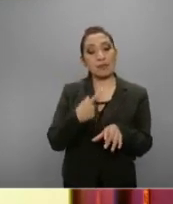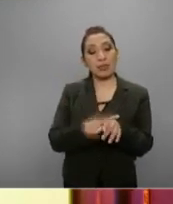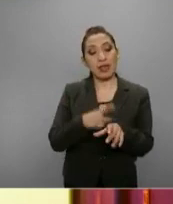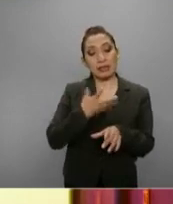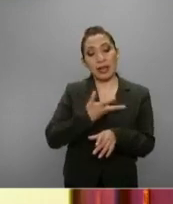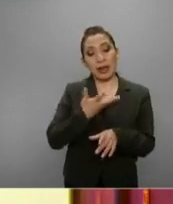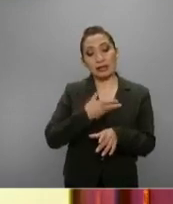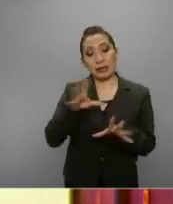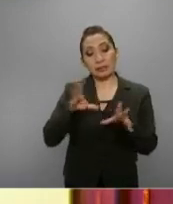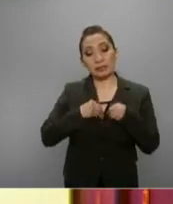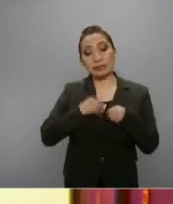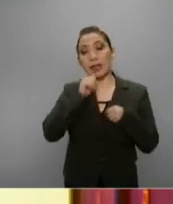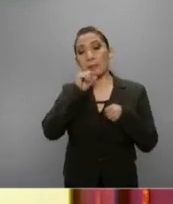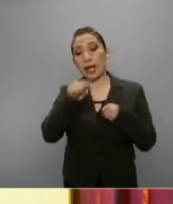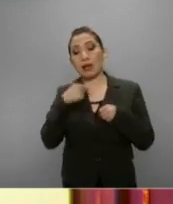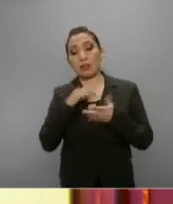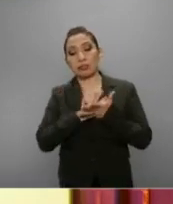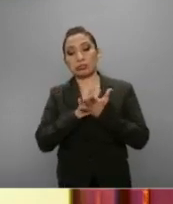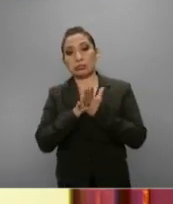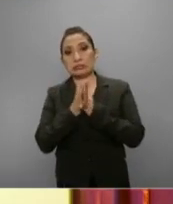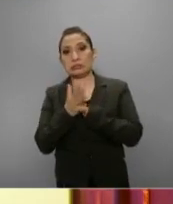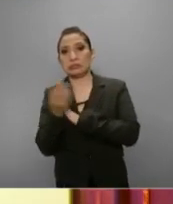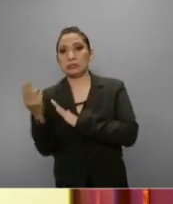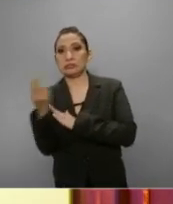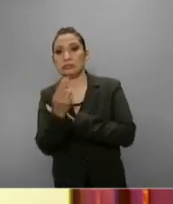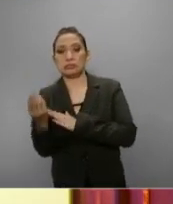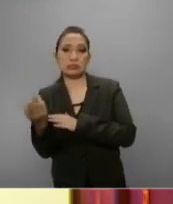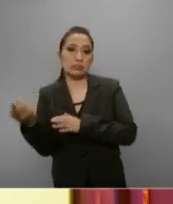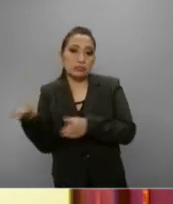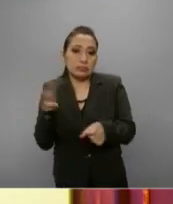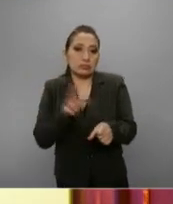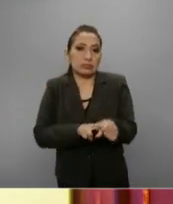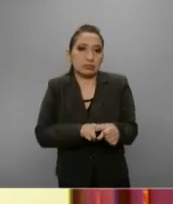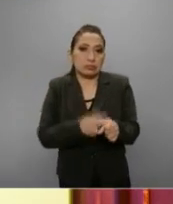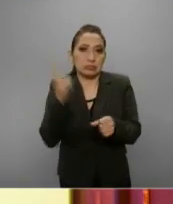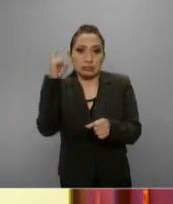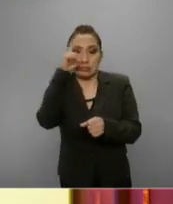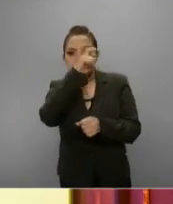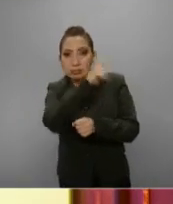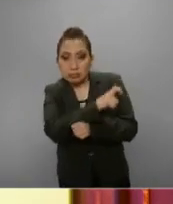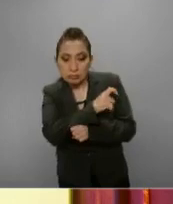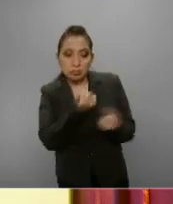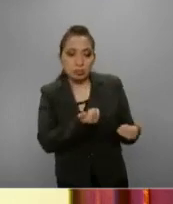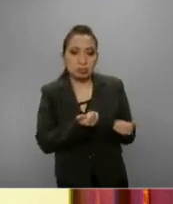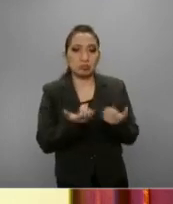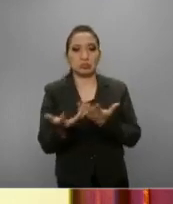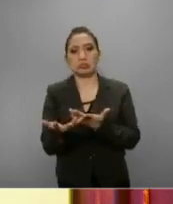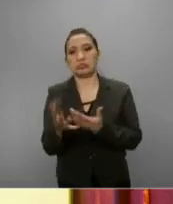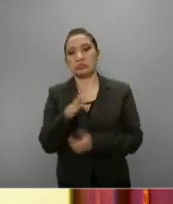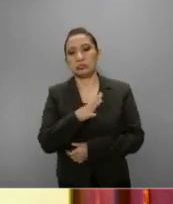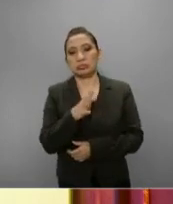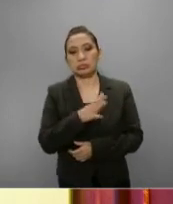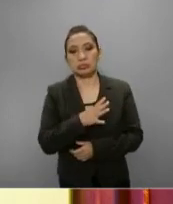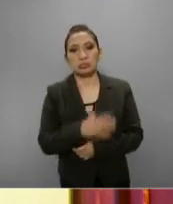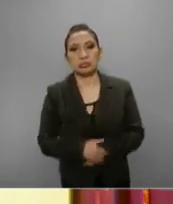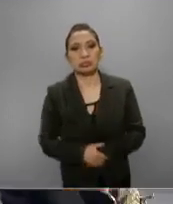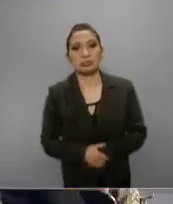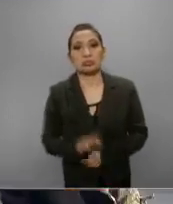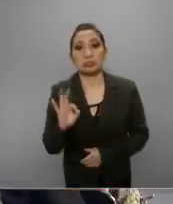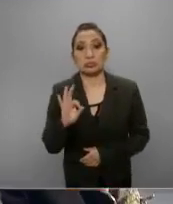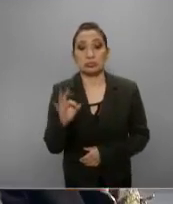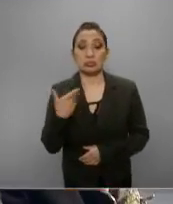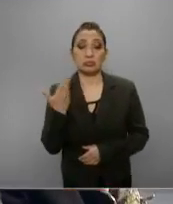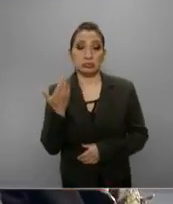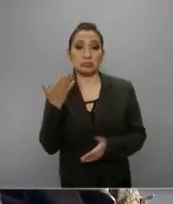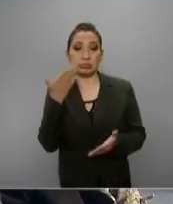enfermedad, sino para en su momento que se produzca algún tipo de complicación y que esto lleve a la persona